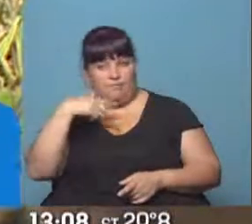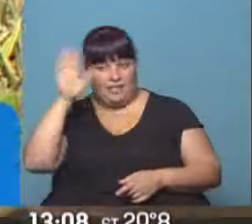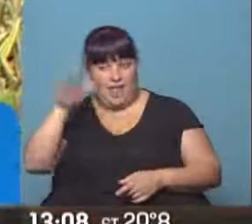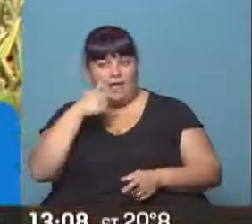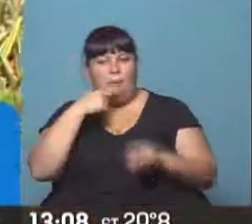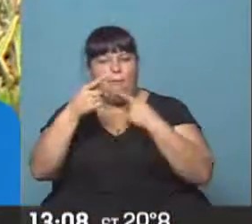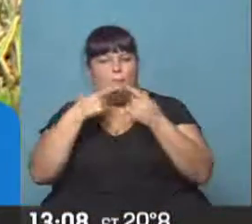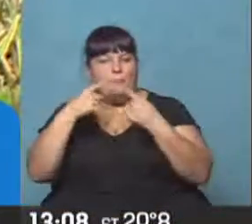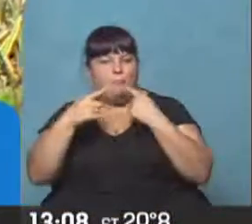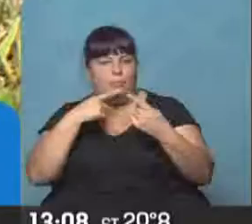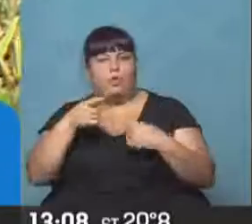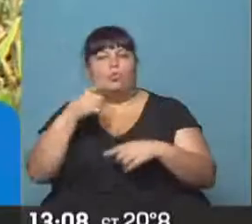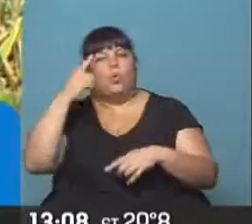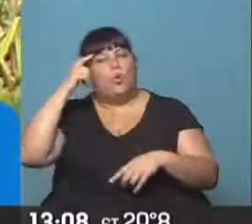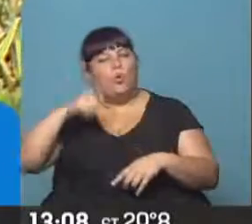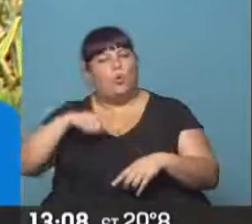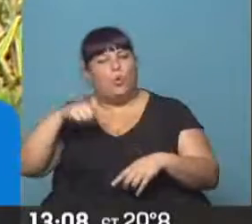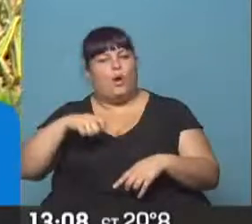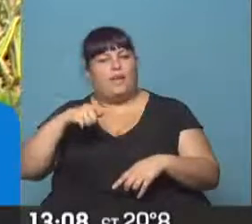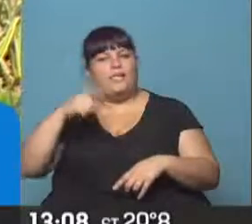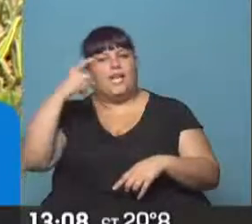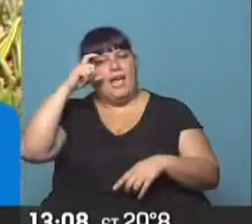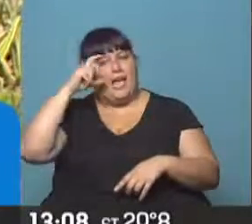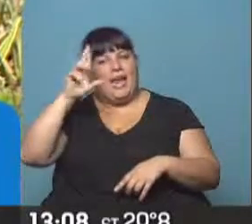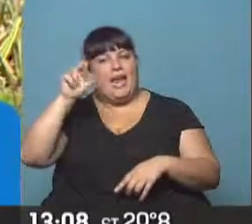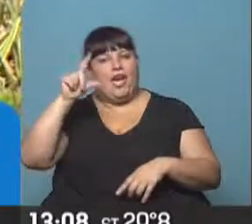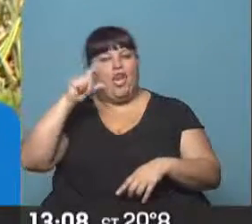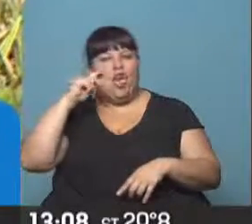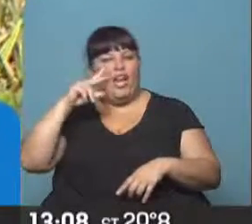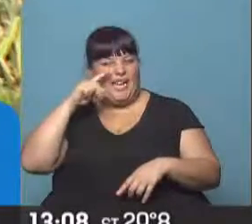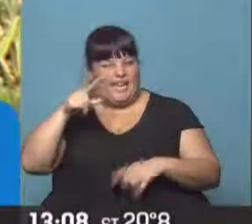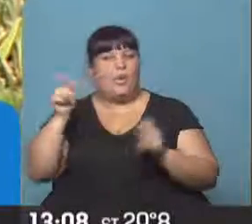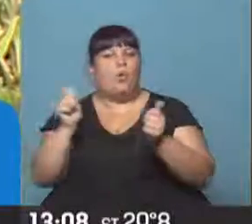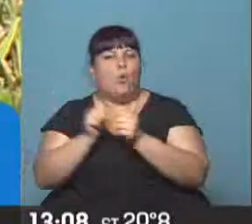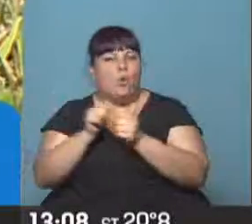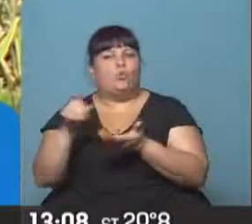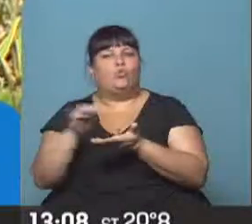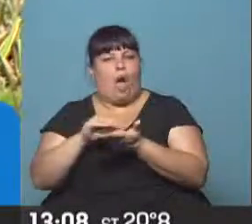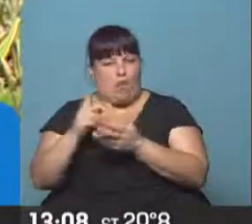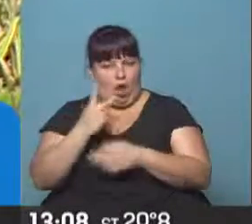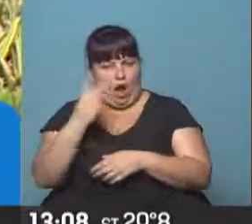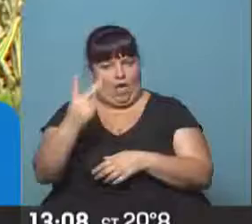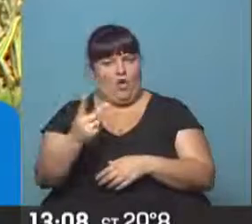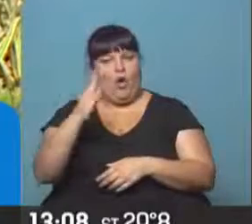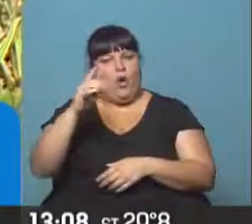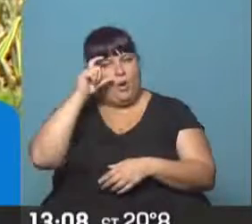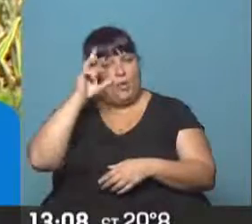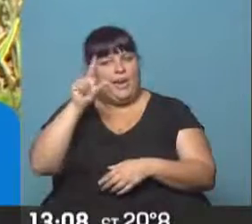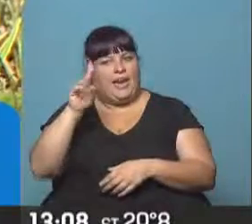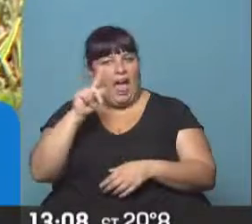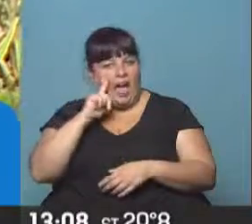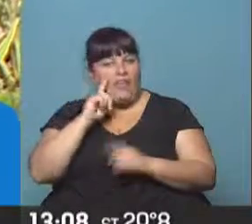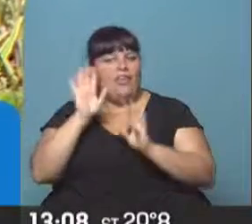a indagatoria por el juez Ercolini, que fue acompañada por su abogado, Carlos Veraldi,